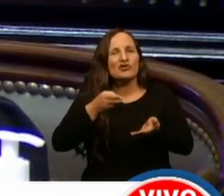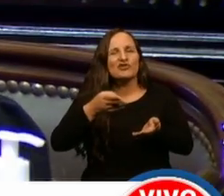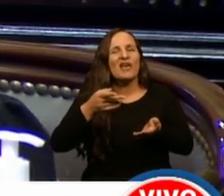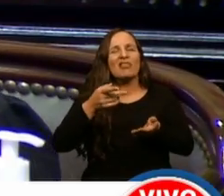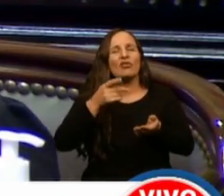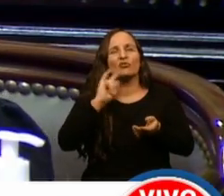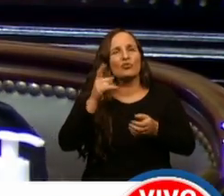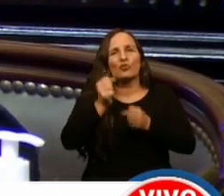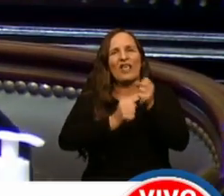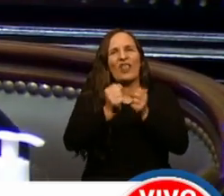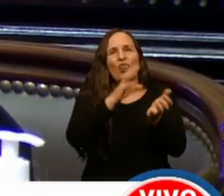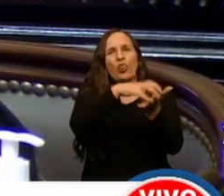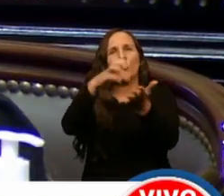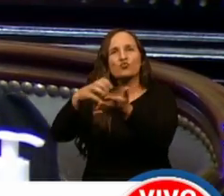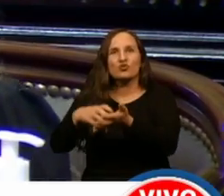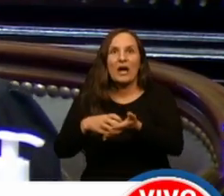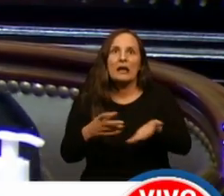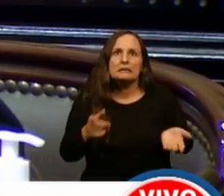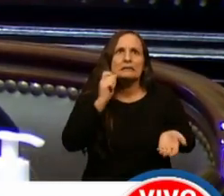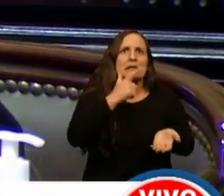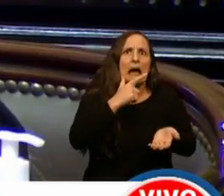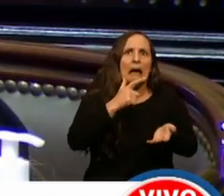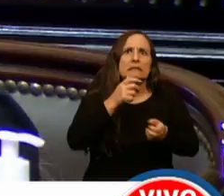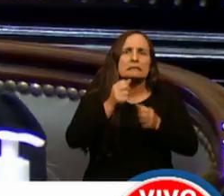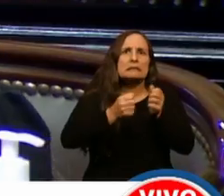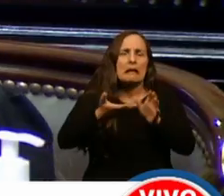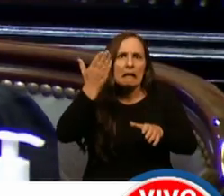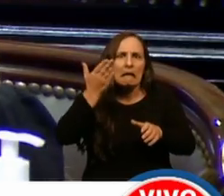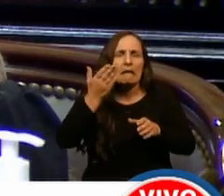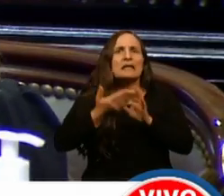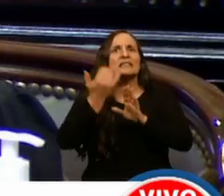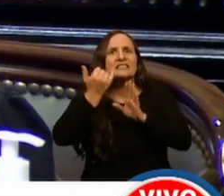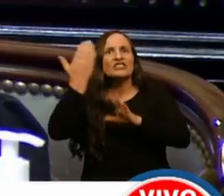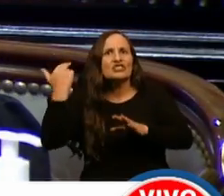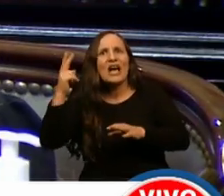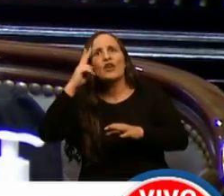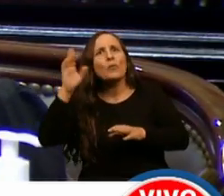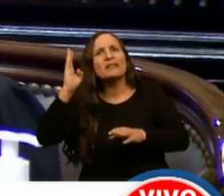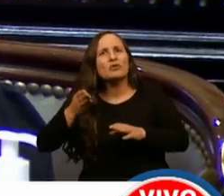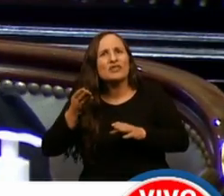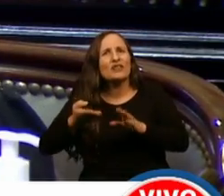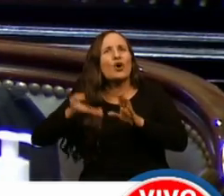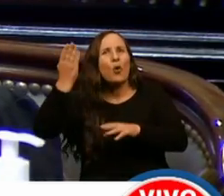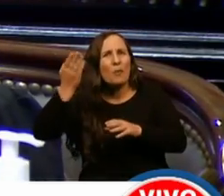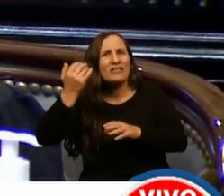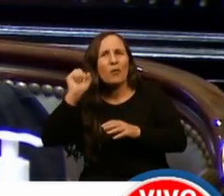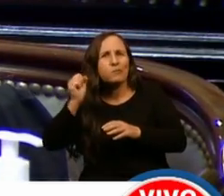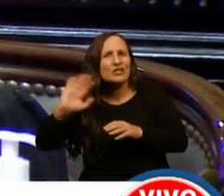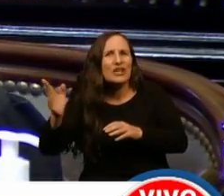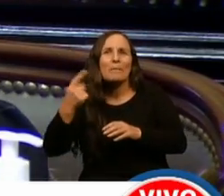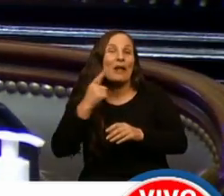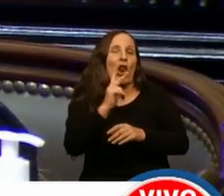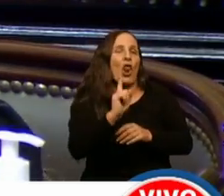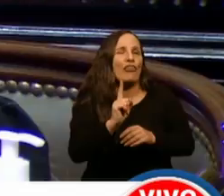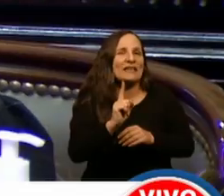son las industrias y este aumento de gas las industrias que se viene a sumar a un 90 por ciento que ya le aumentaron pero que no lo dicen va a